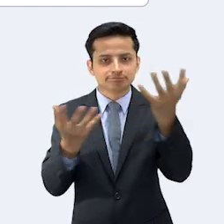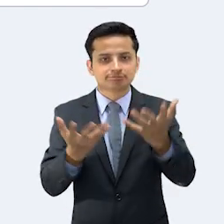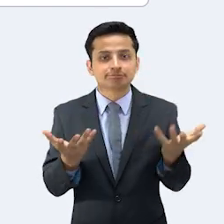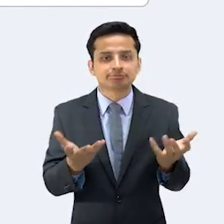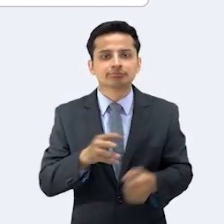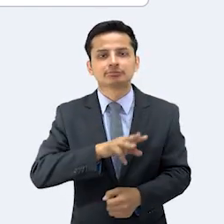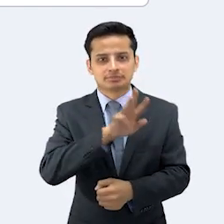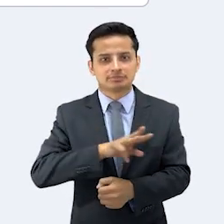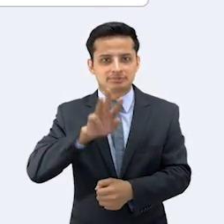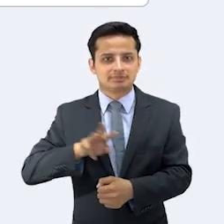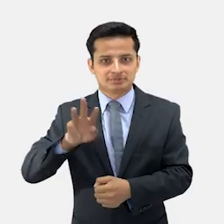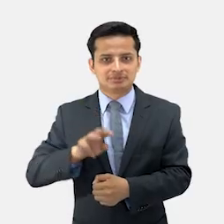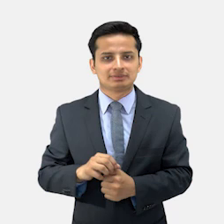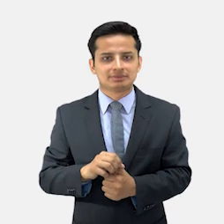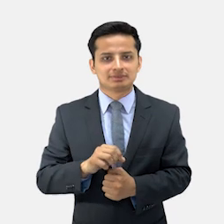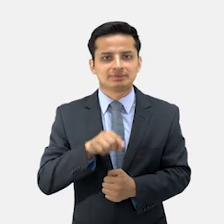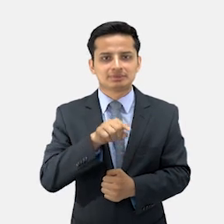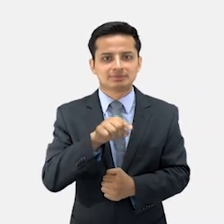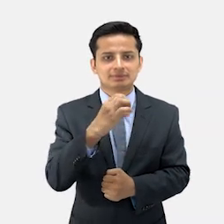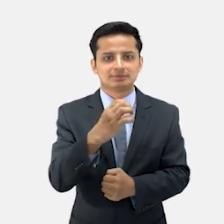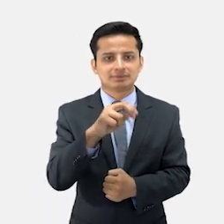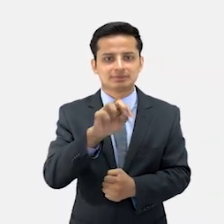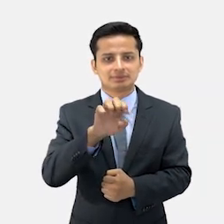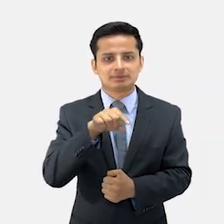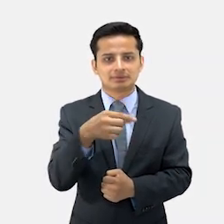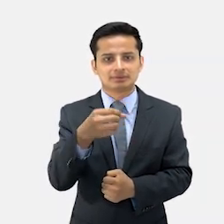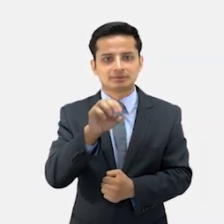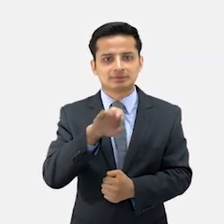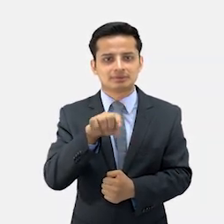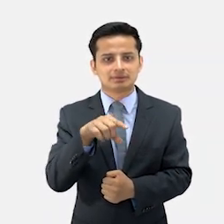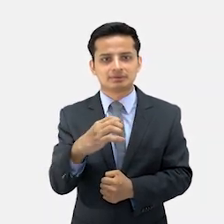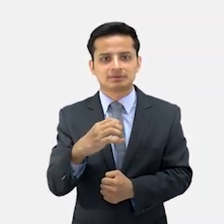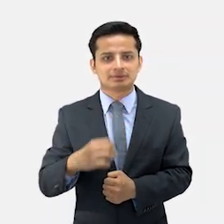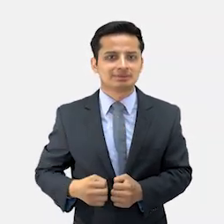puede encontrar en nuestro portal web